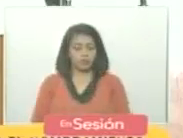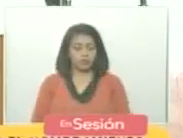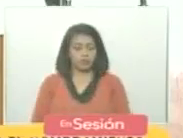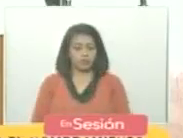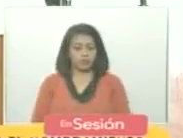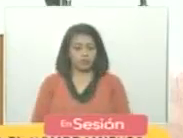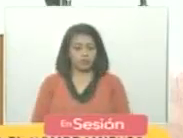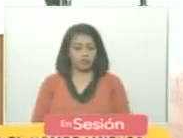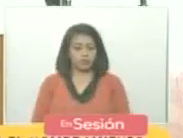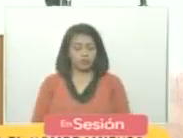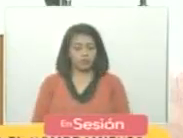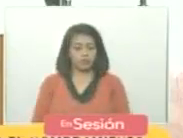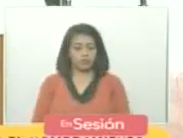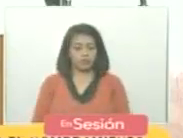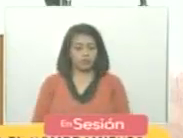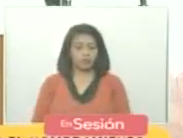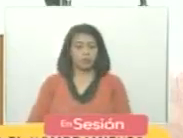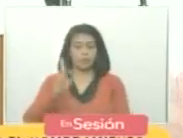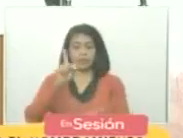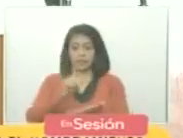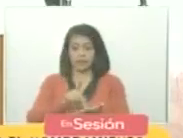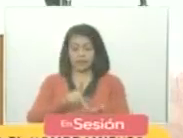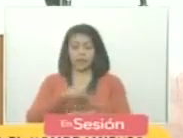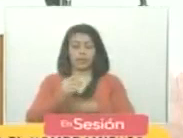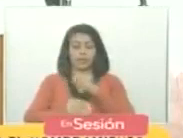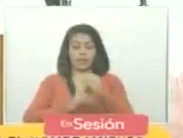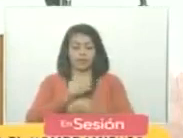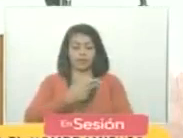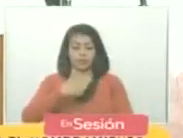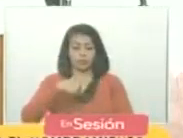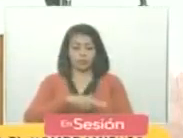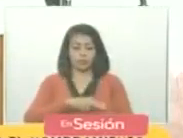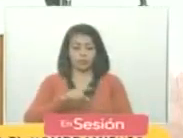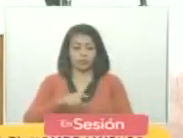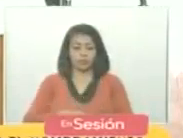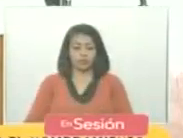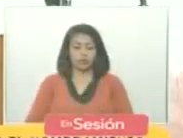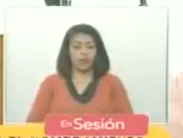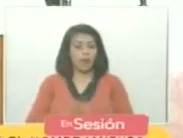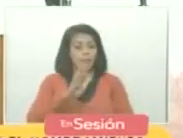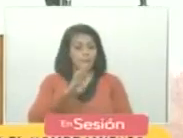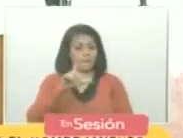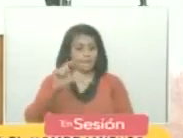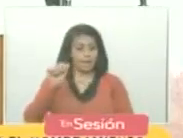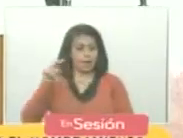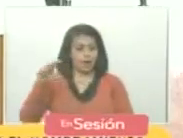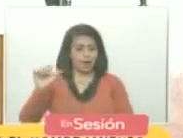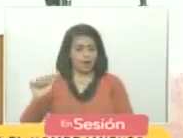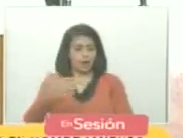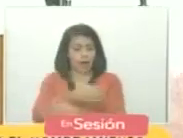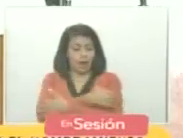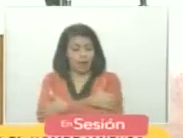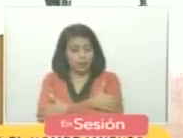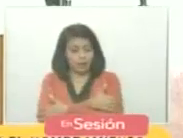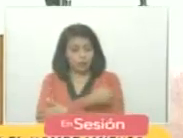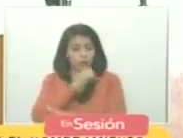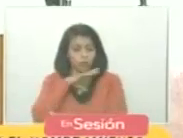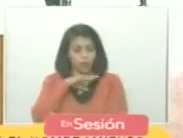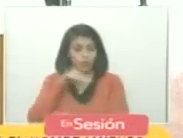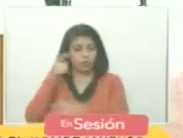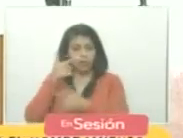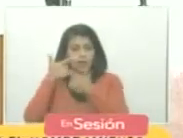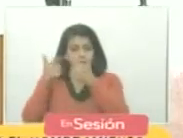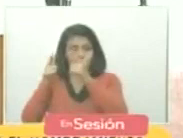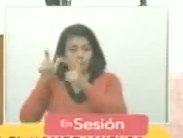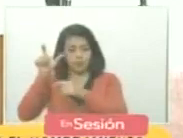La presentación extraordinaria que hizo nuestra querida Blanca Caut sobre el abrazo histórico de Bolívar y